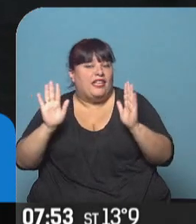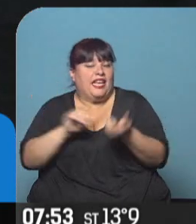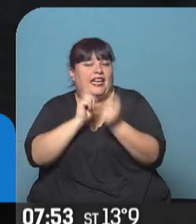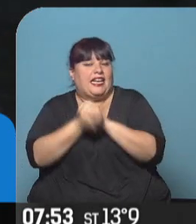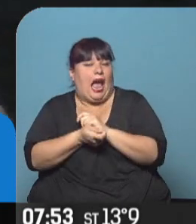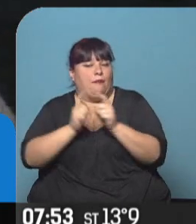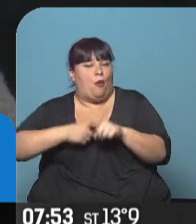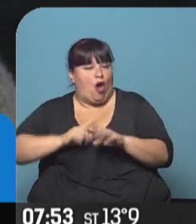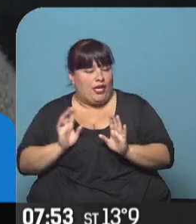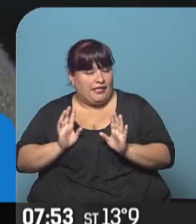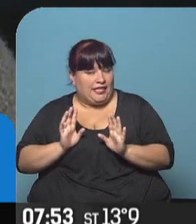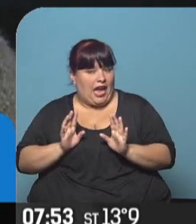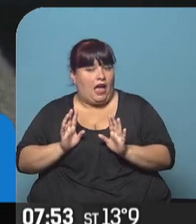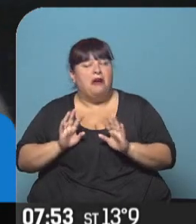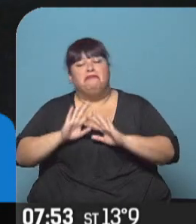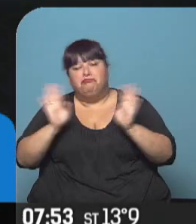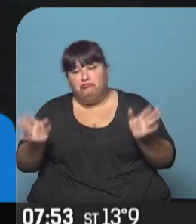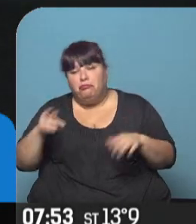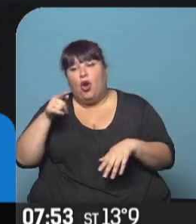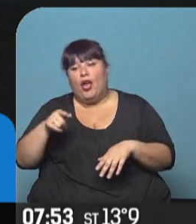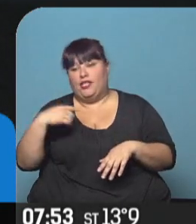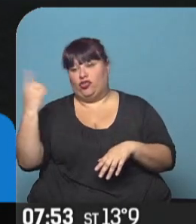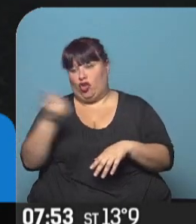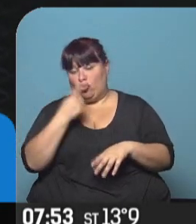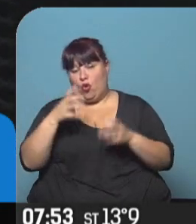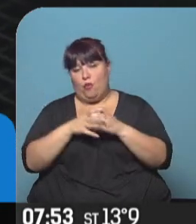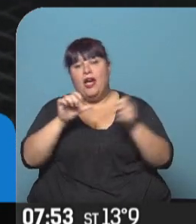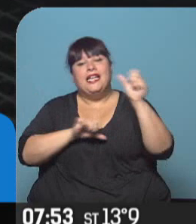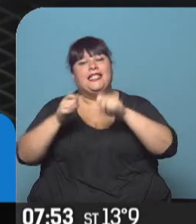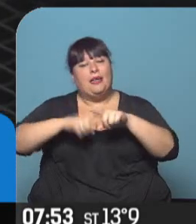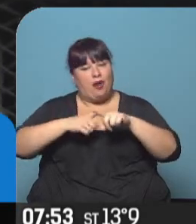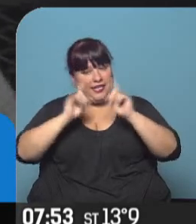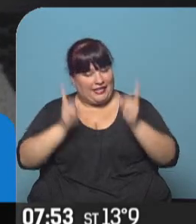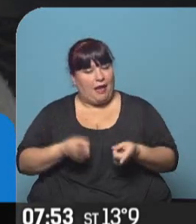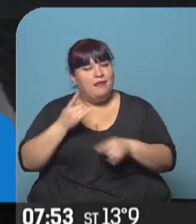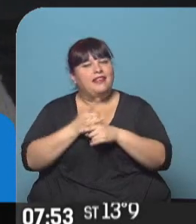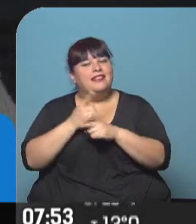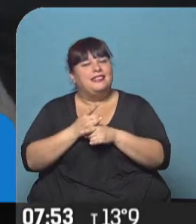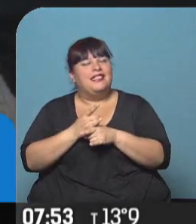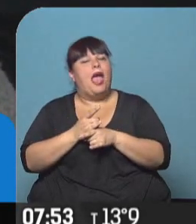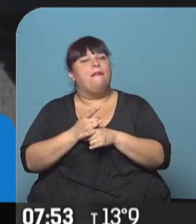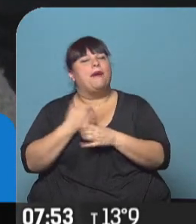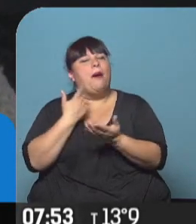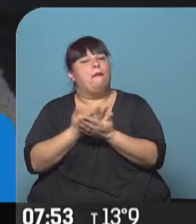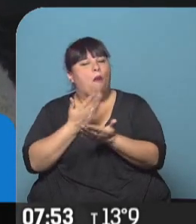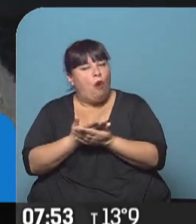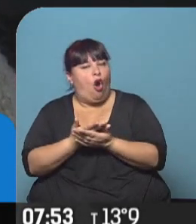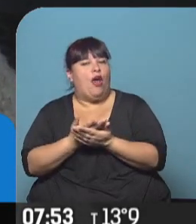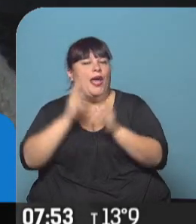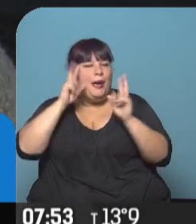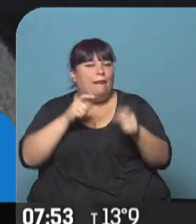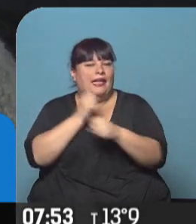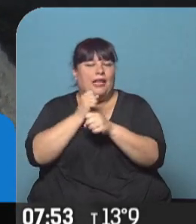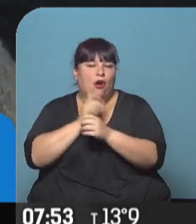reforma política y bueno esto es lo que muchos sectores de la ciencia incluso siempre proponíamos nuestra idea de